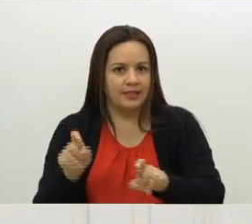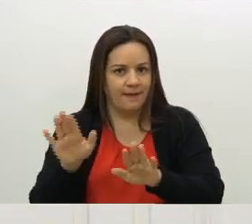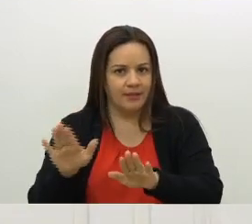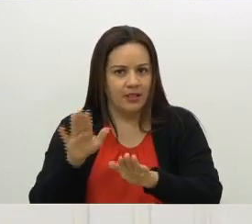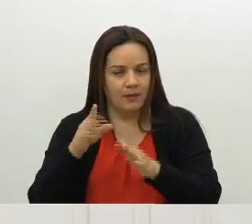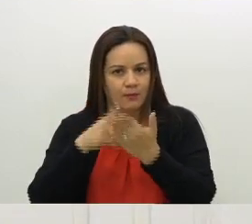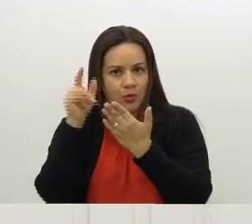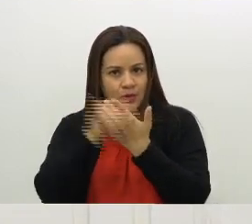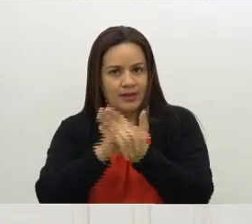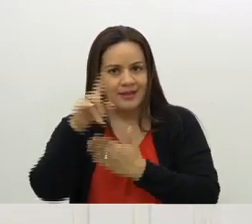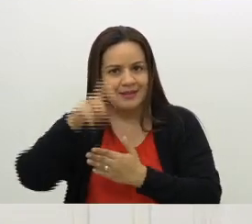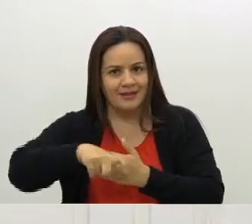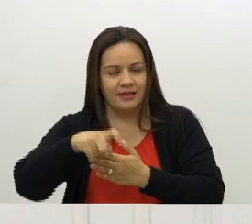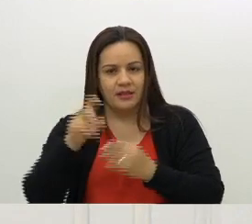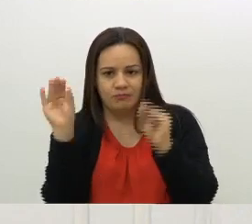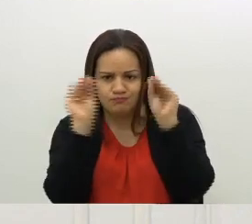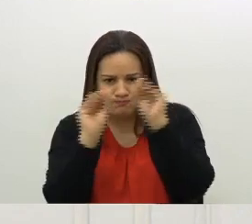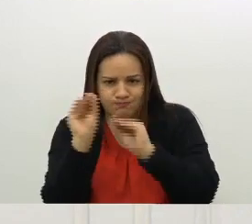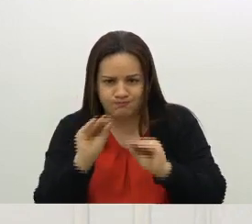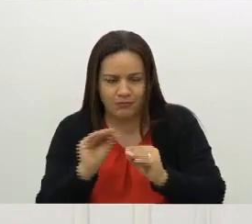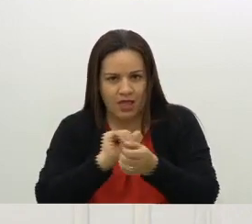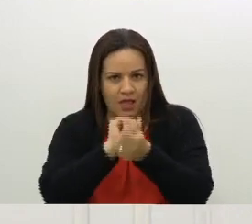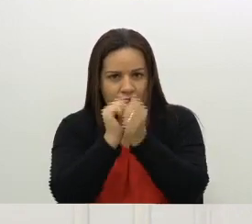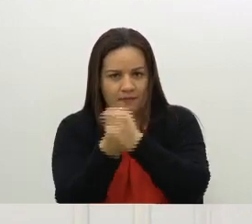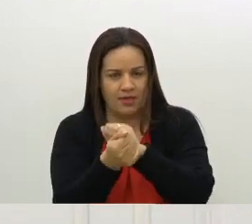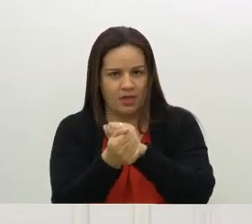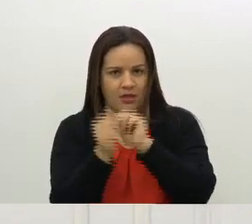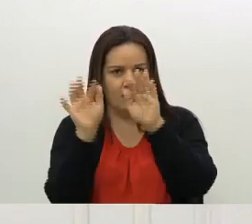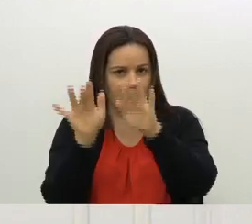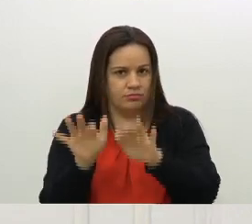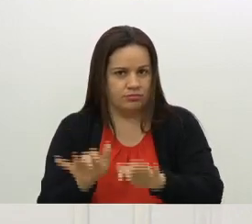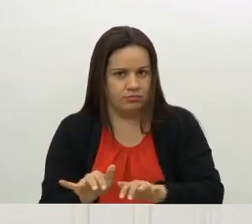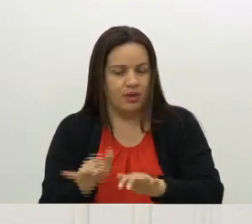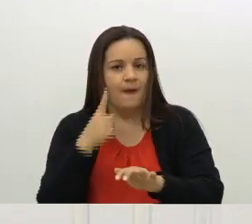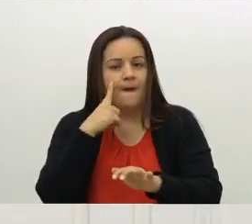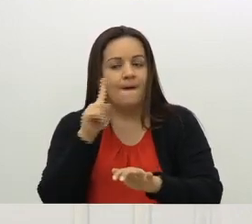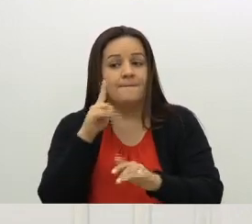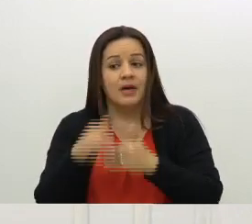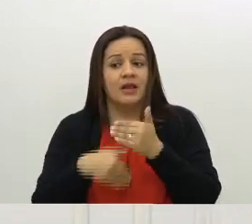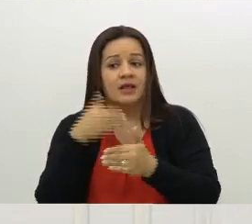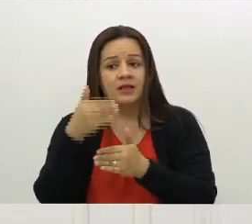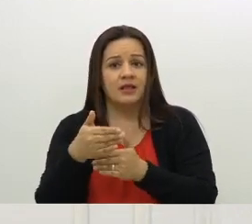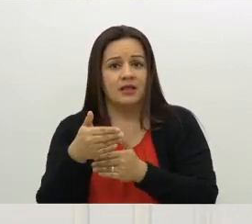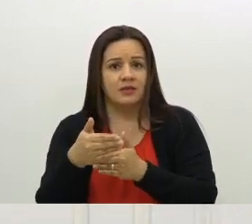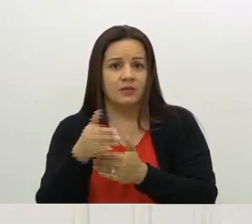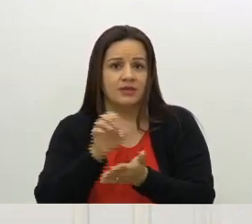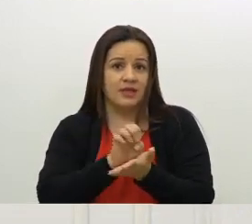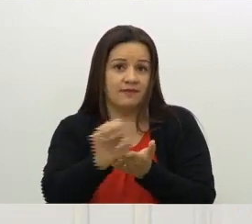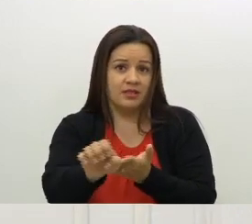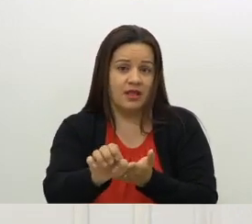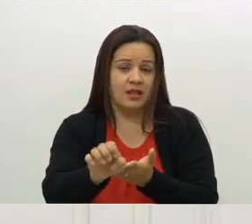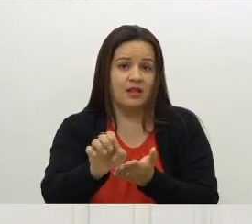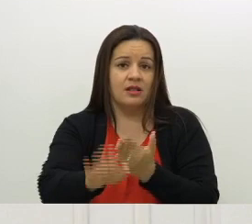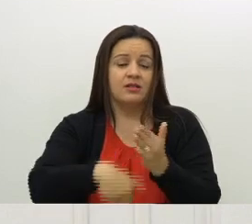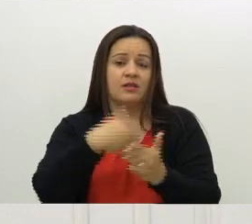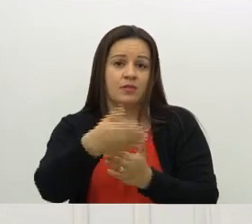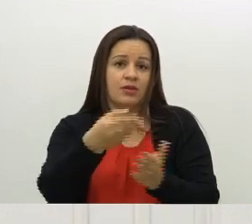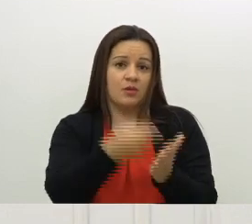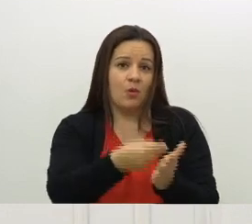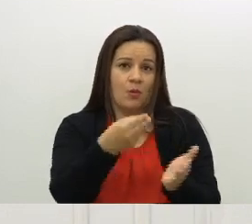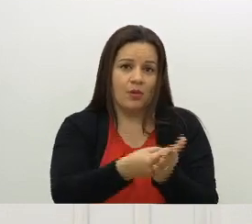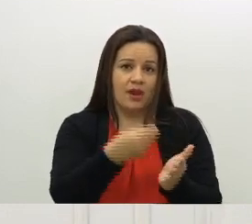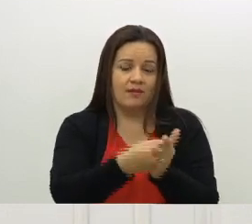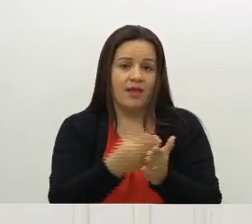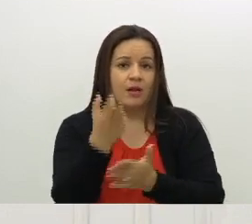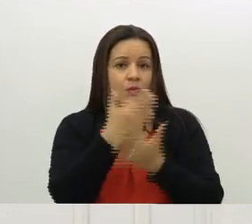necesario hacerle cambios al articulado para evitar que después se le cobraran costas a los trabajadores, por